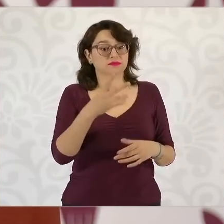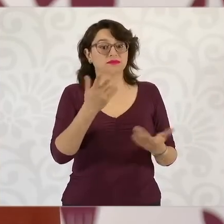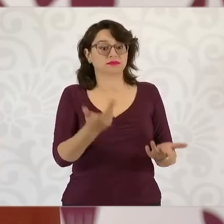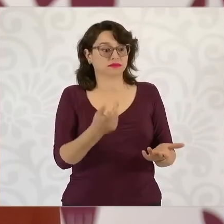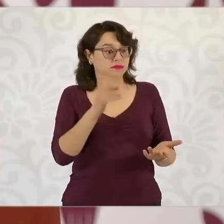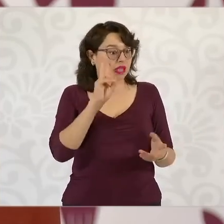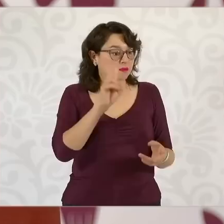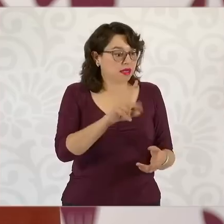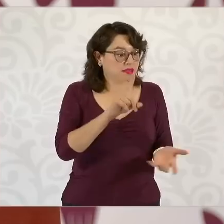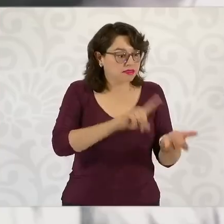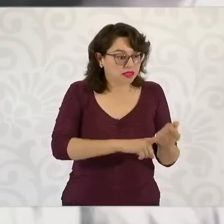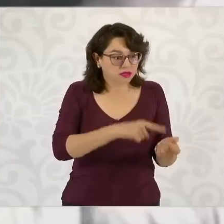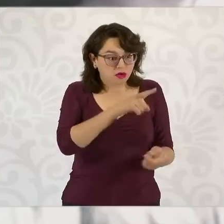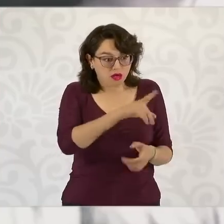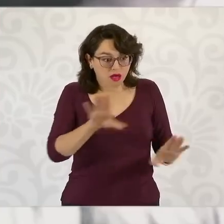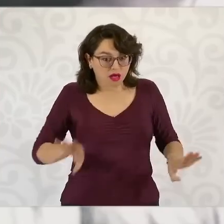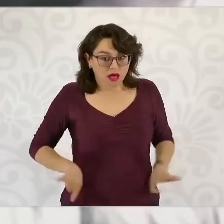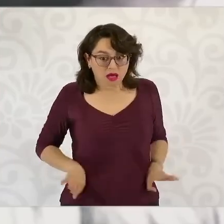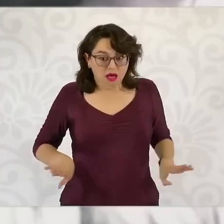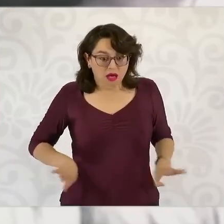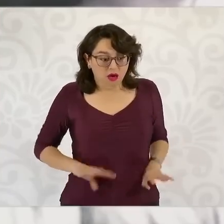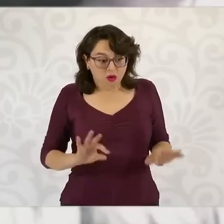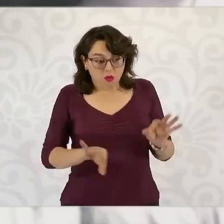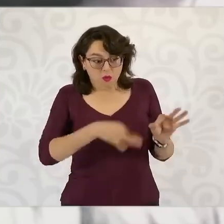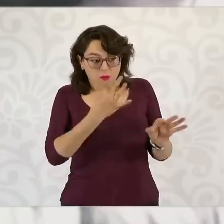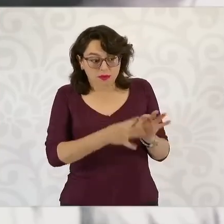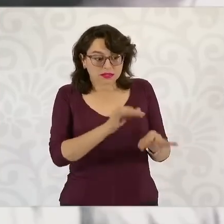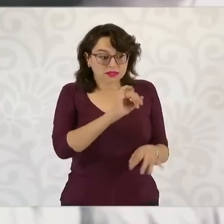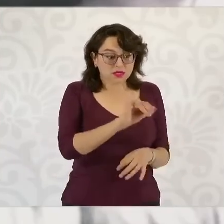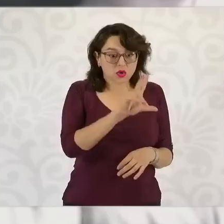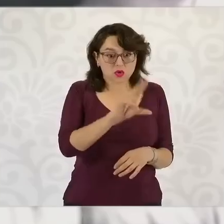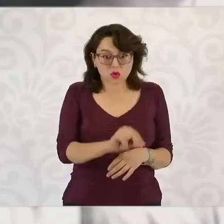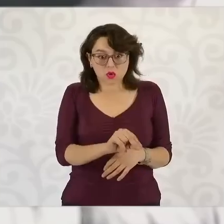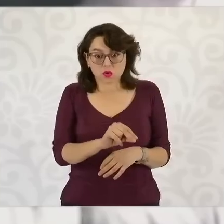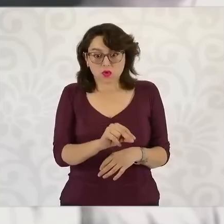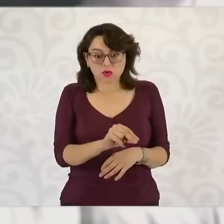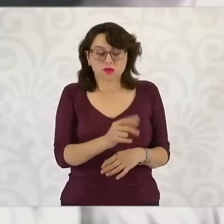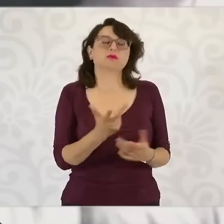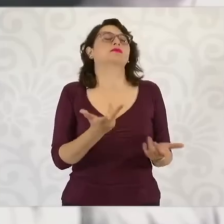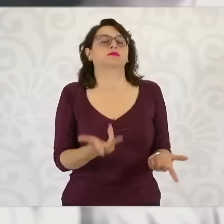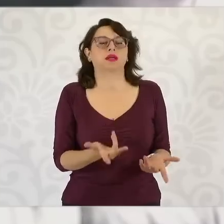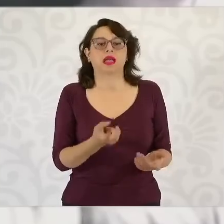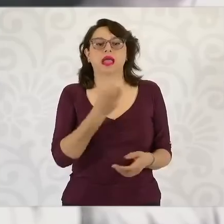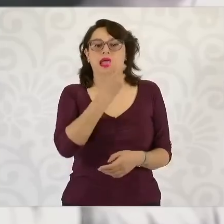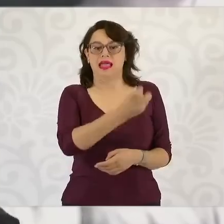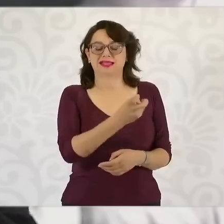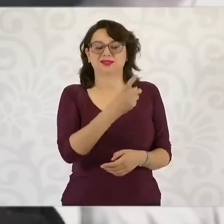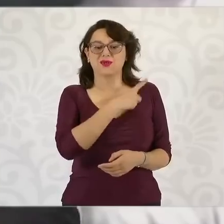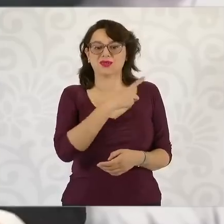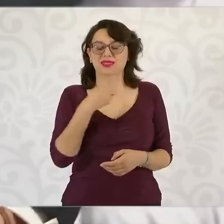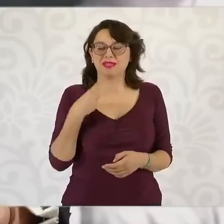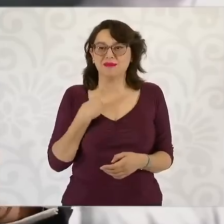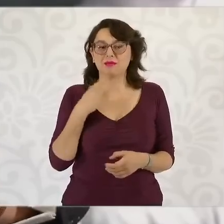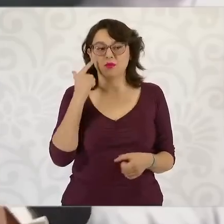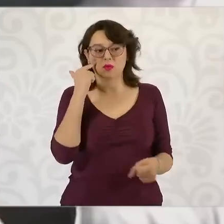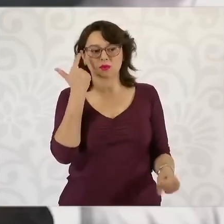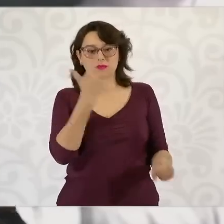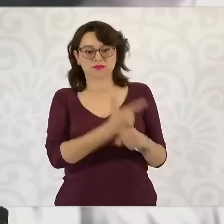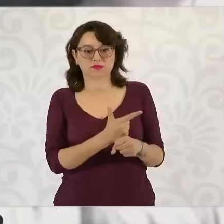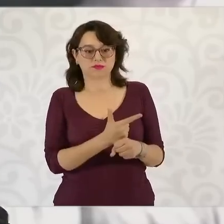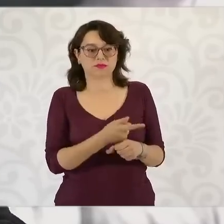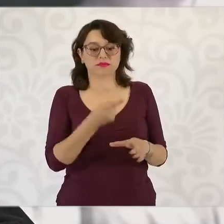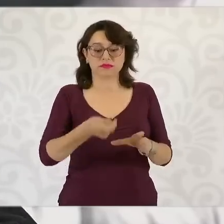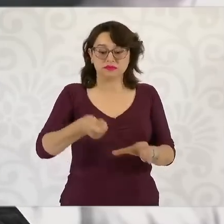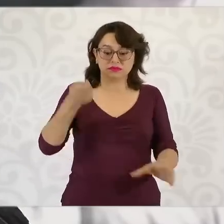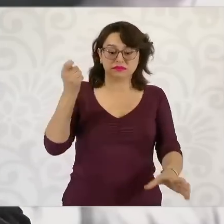de justicia. Ahí está la diferencia. Cuando cometen un acto de esa naturaleza, independientemente